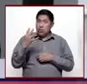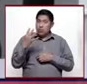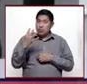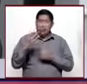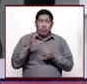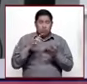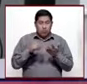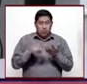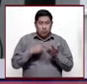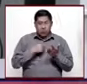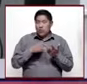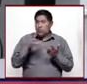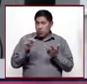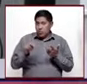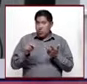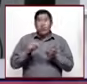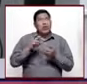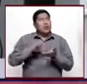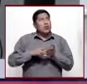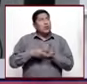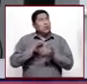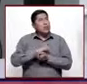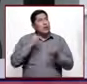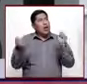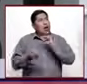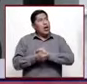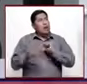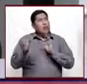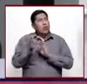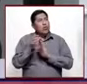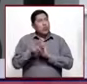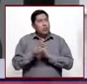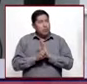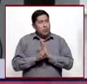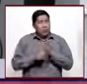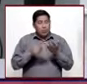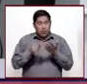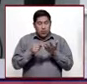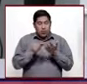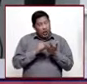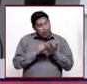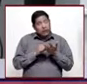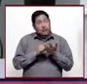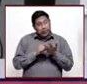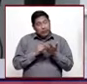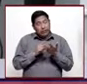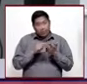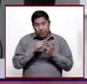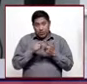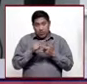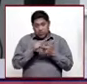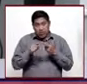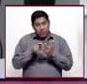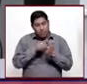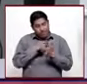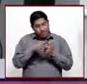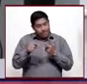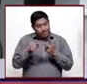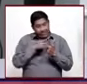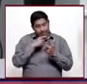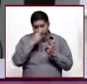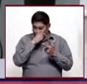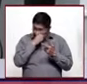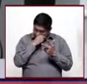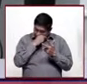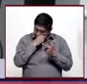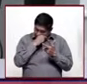descartada porque eso involucraría una reforma de la Constitución, por tanto, esa es la que ha sido observada, y las otras tres preguntas